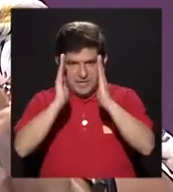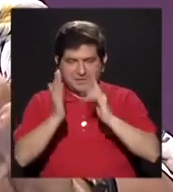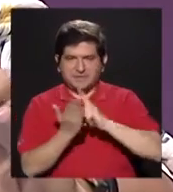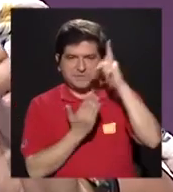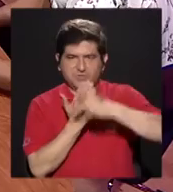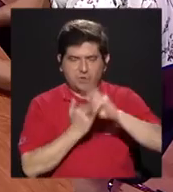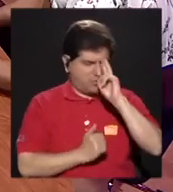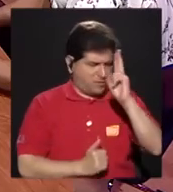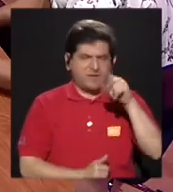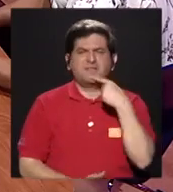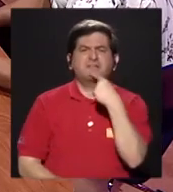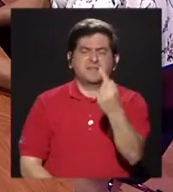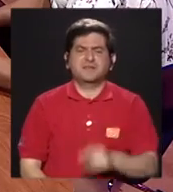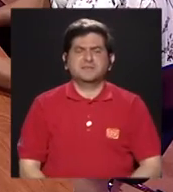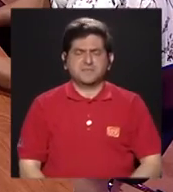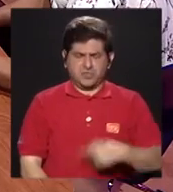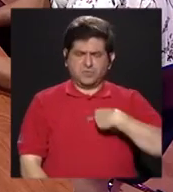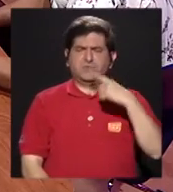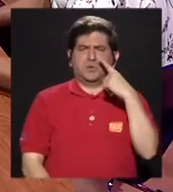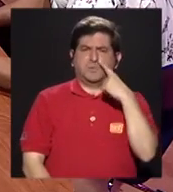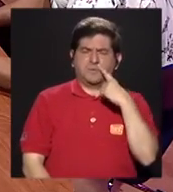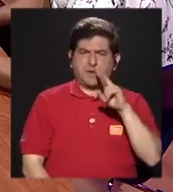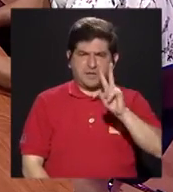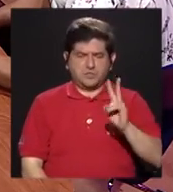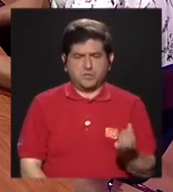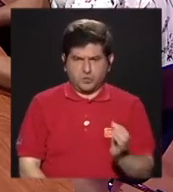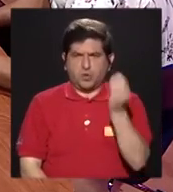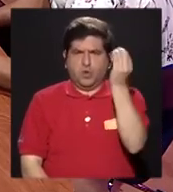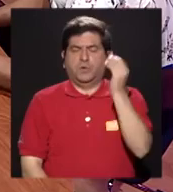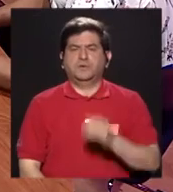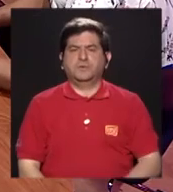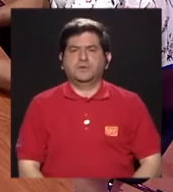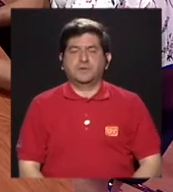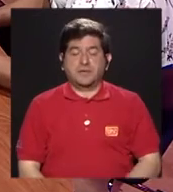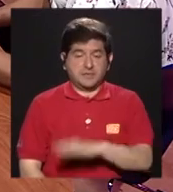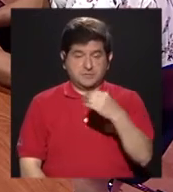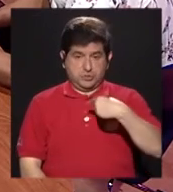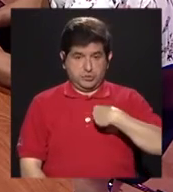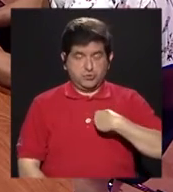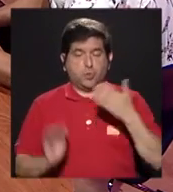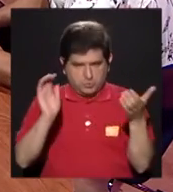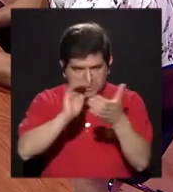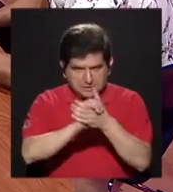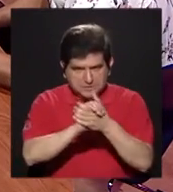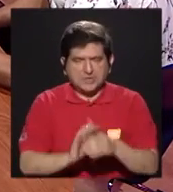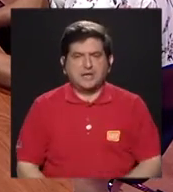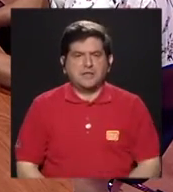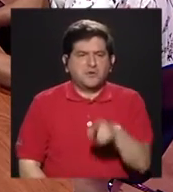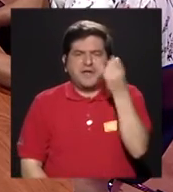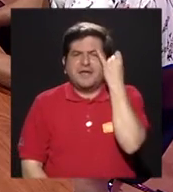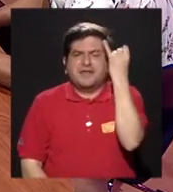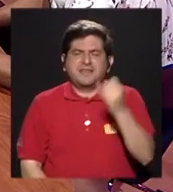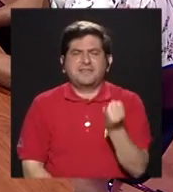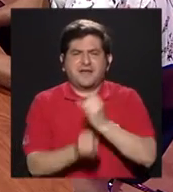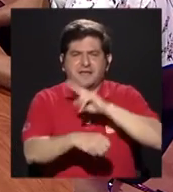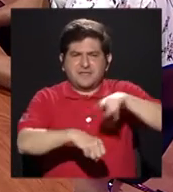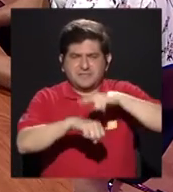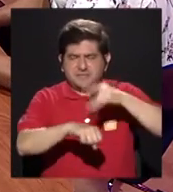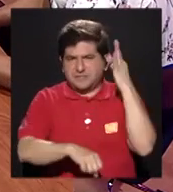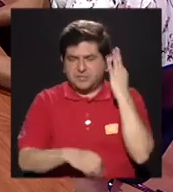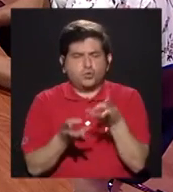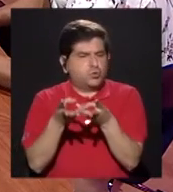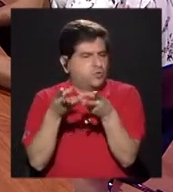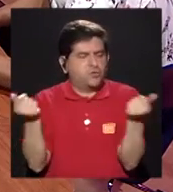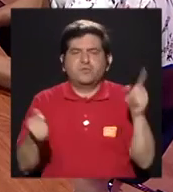irreverencias él dice que es padre de familia de dos muchachas y además es un hombre casado y eres de la tesis de que el dínamo debería